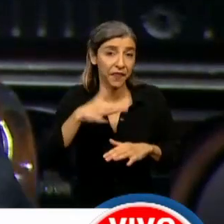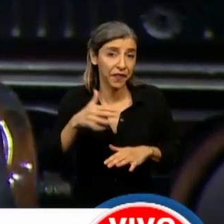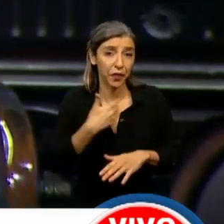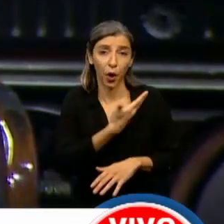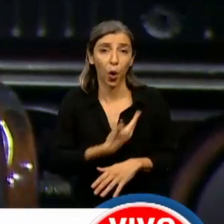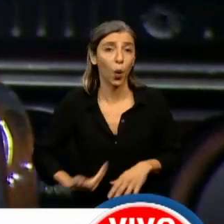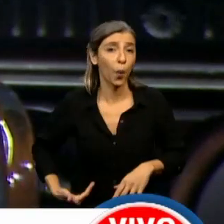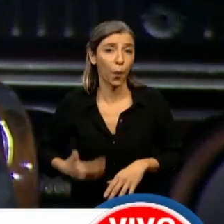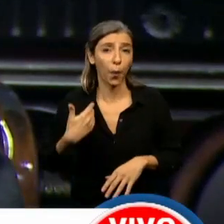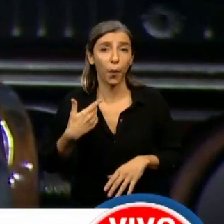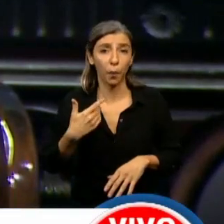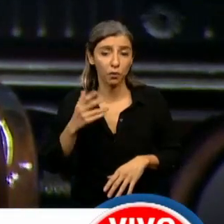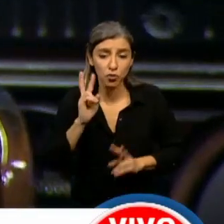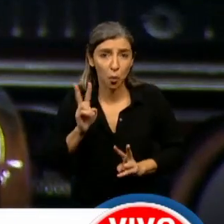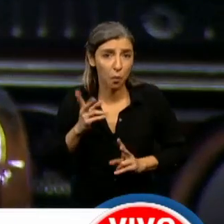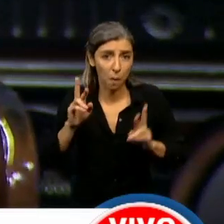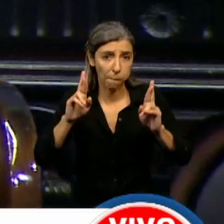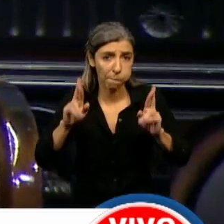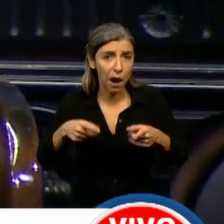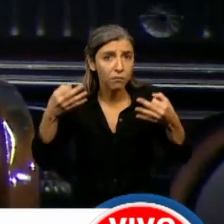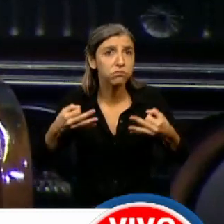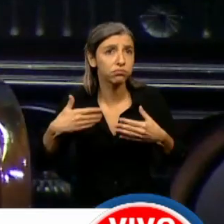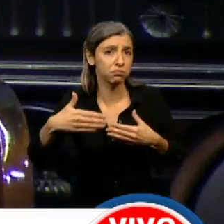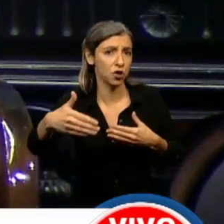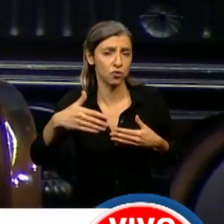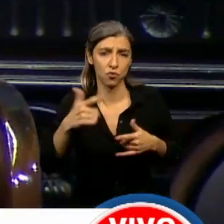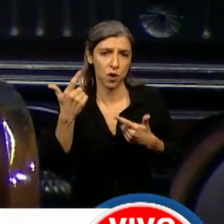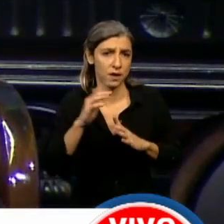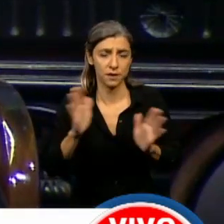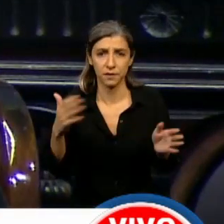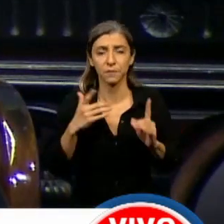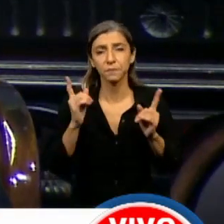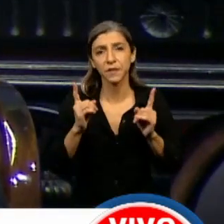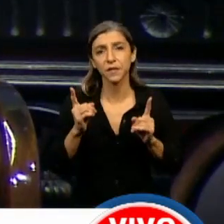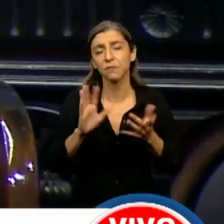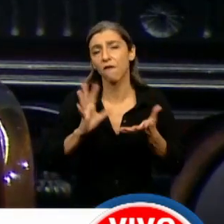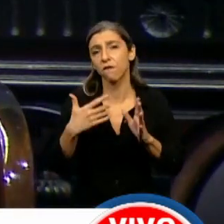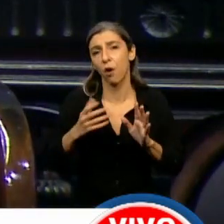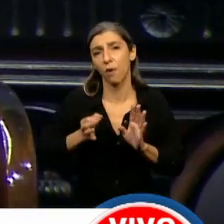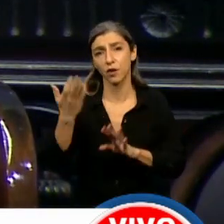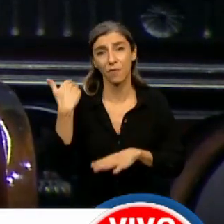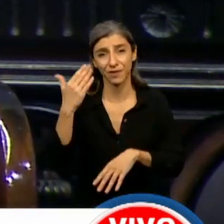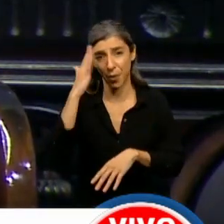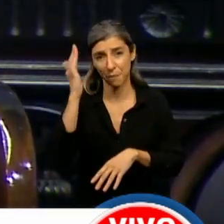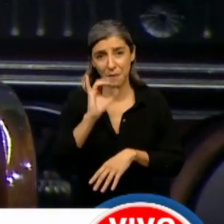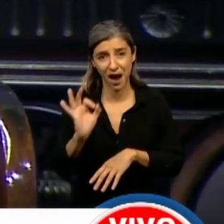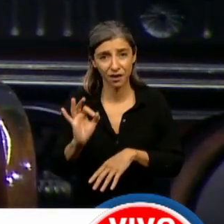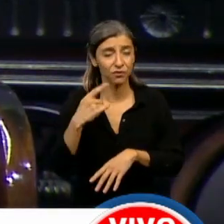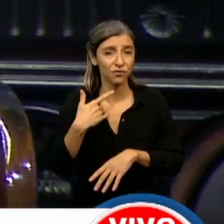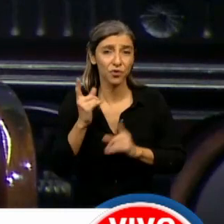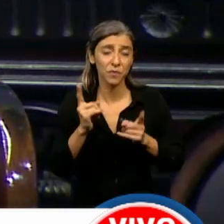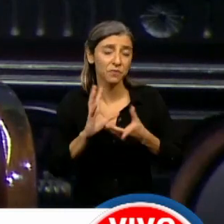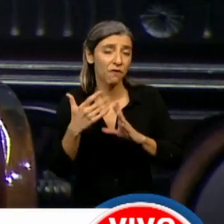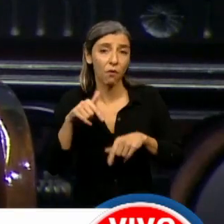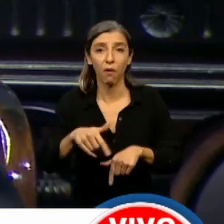sigue sin plan. Las mismas medidas ha tomado el gobierno que en marzo del 2020, con la salvedad que ahora se